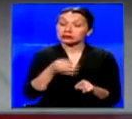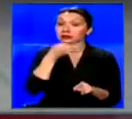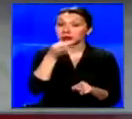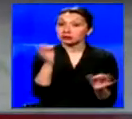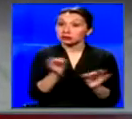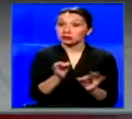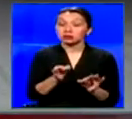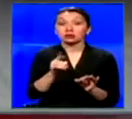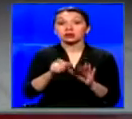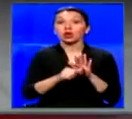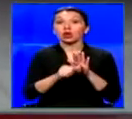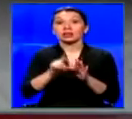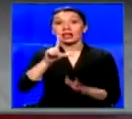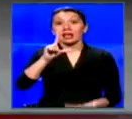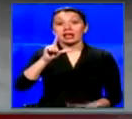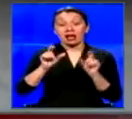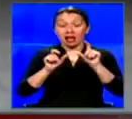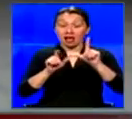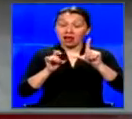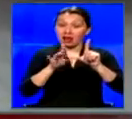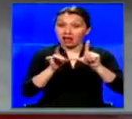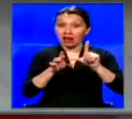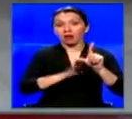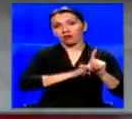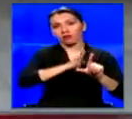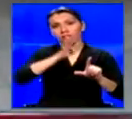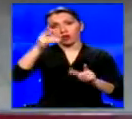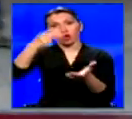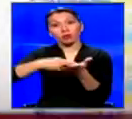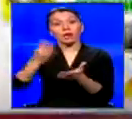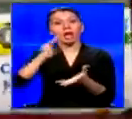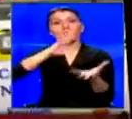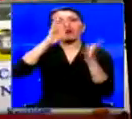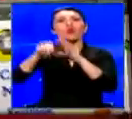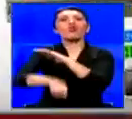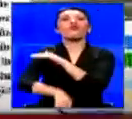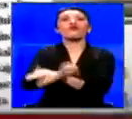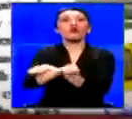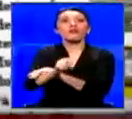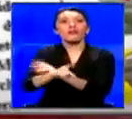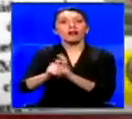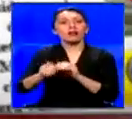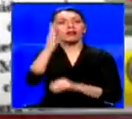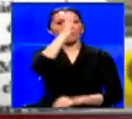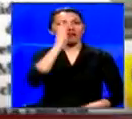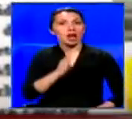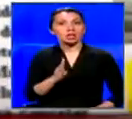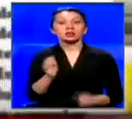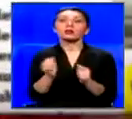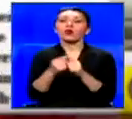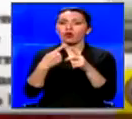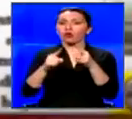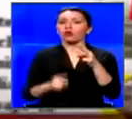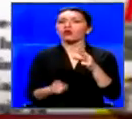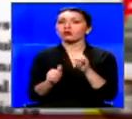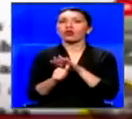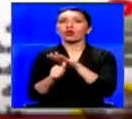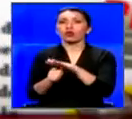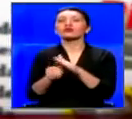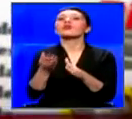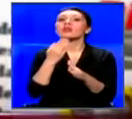por ejemplo, el concejal de Linares Osvaldo Rojas viajó este 2014 al Mundial de Fútbol en Brasil. Junto a él eran varios los concejales